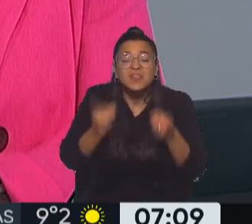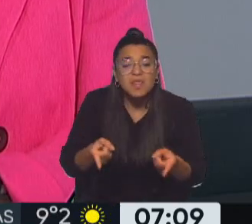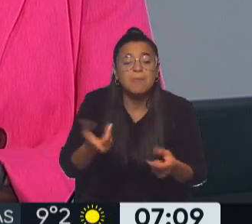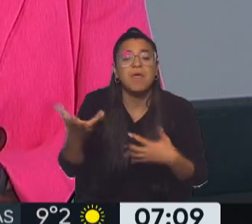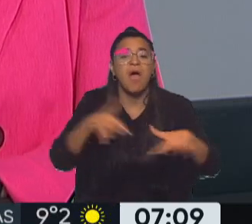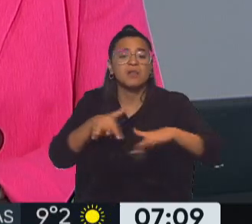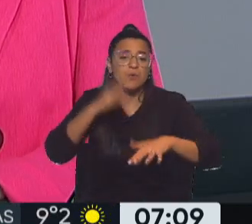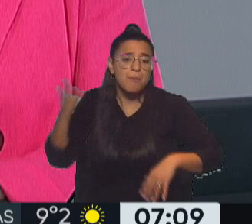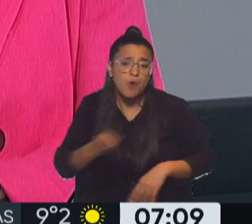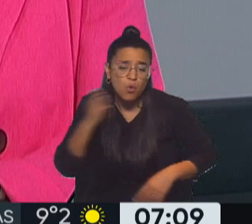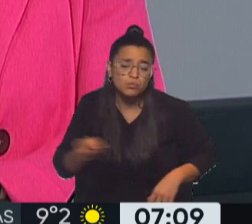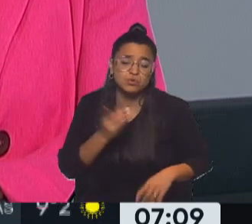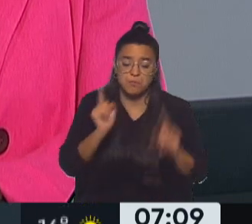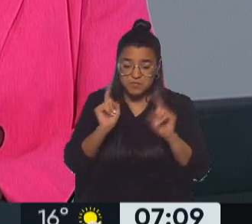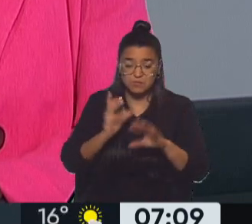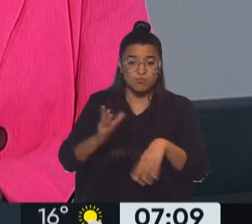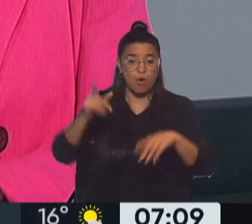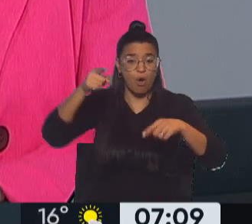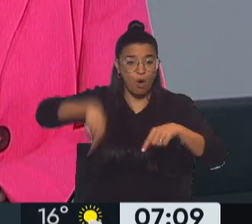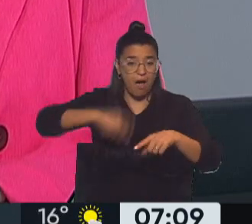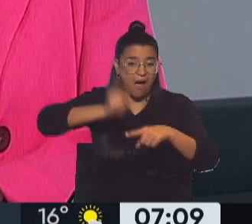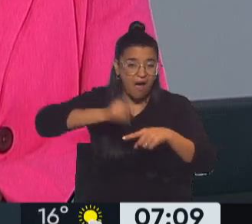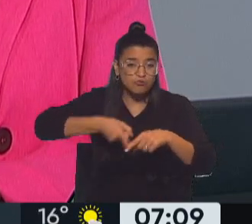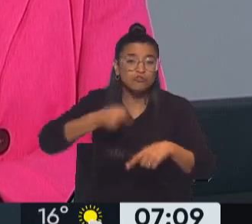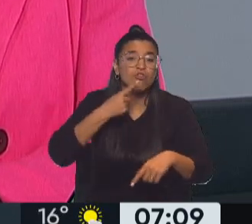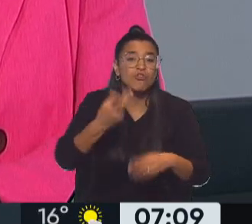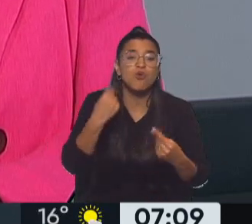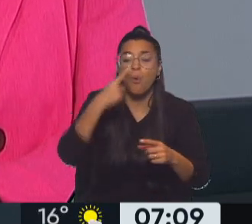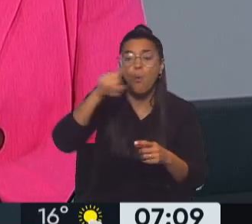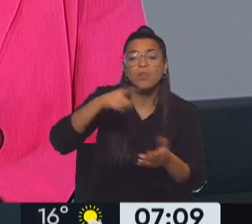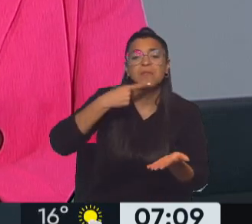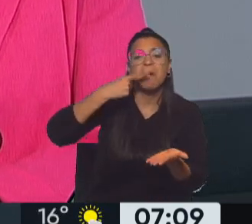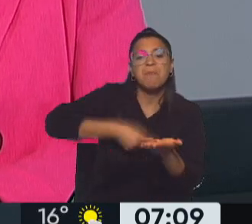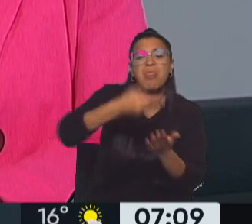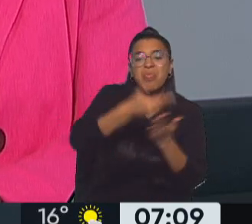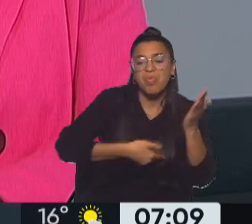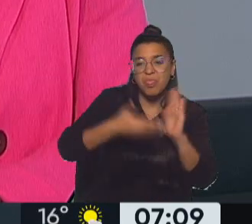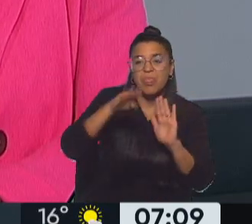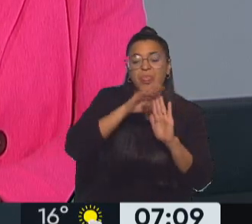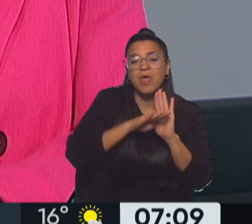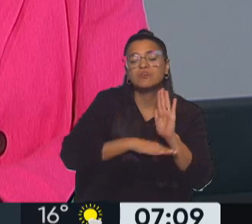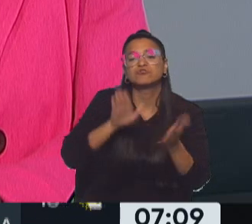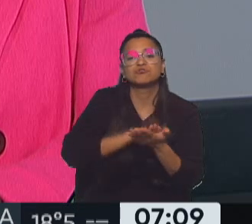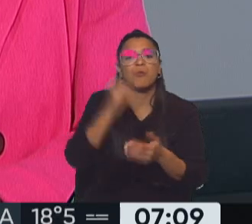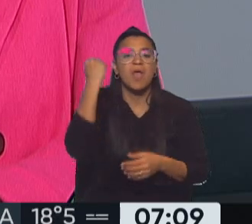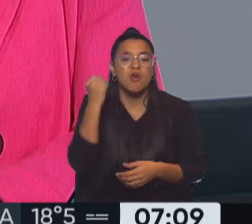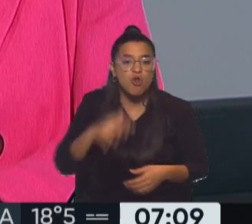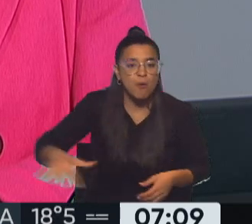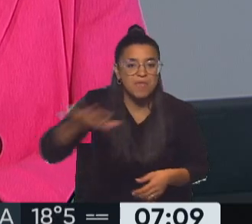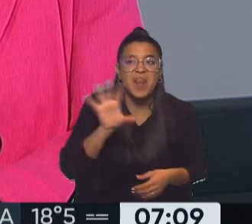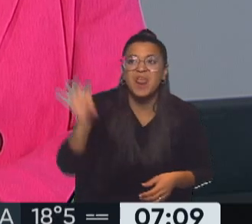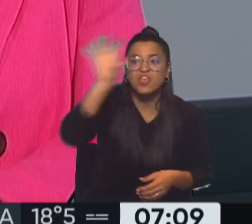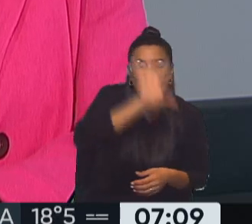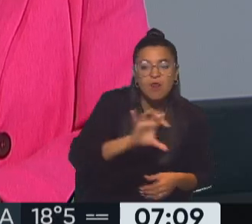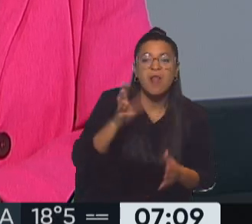la actividad productiva. De hecho, ayer en este acto destacaba las últimas medidas que se han tomado, vinculadas con las economías regionales, la eliminación de